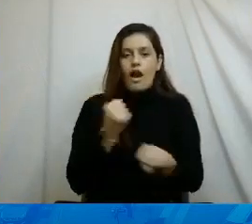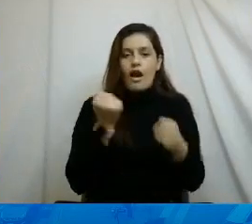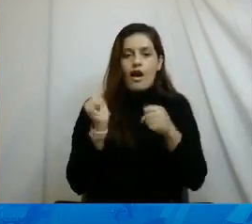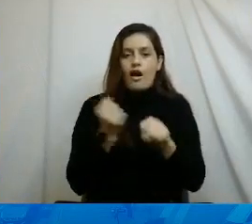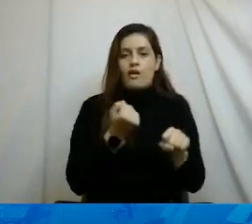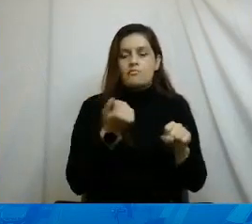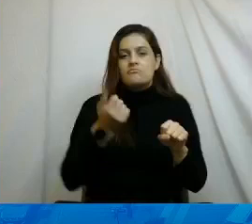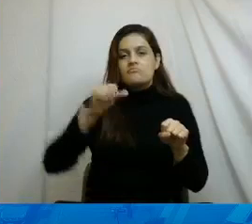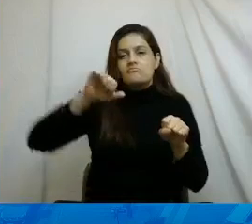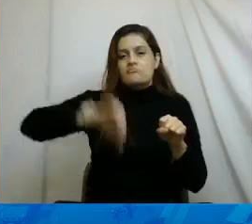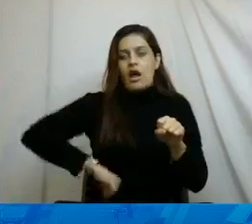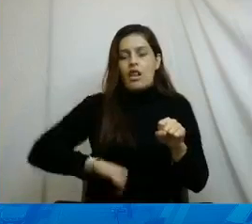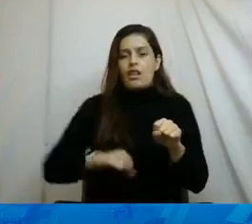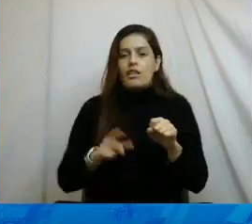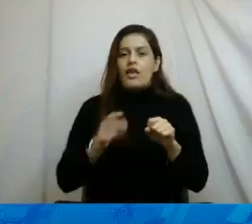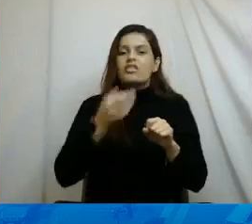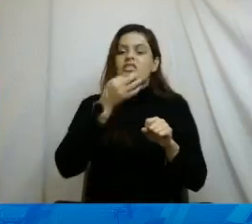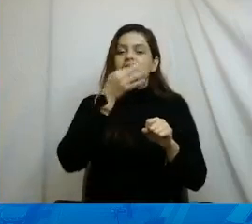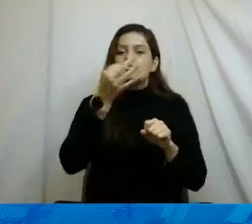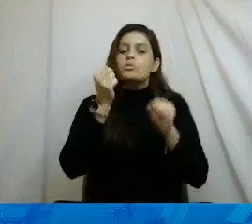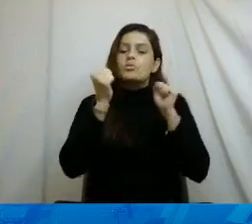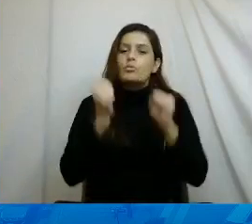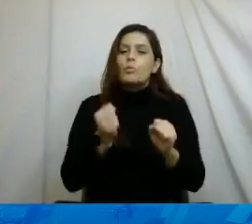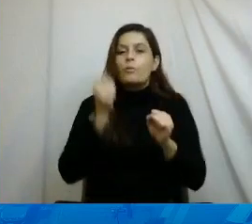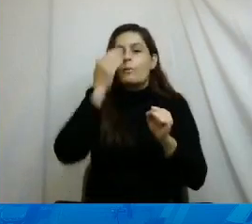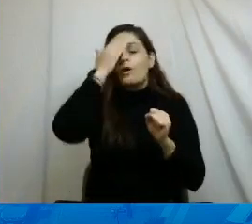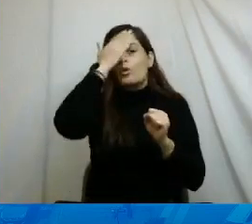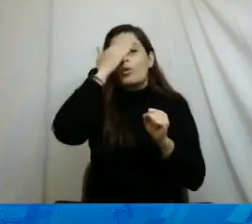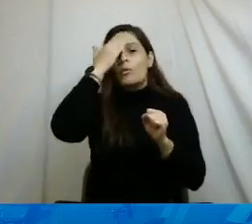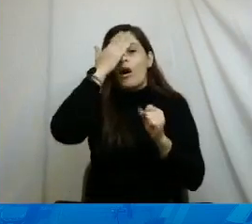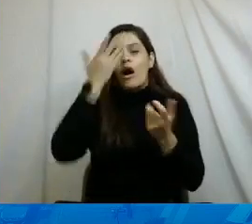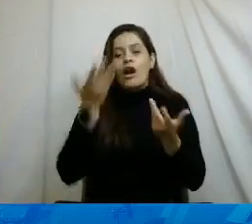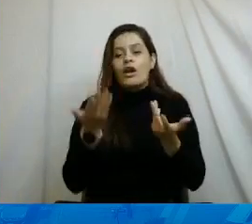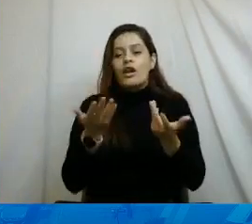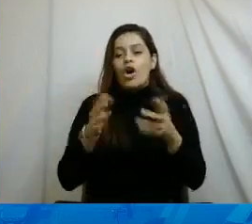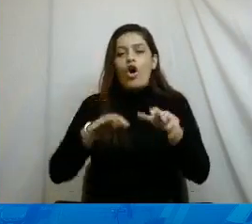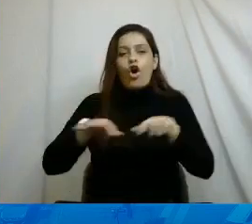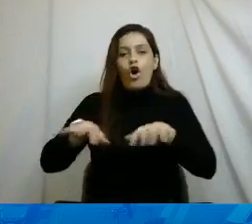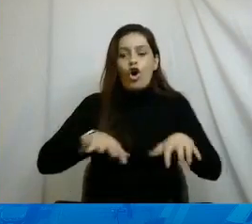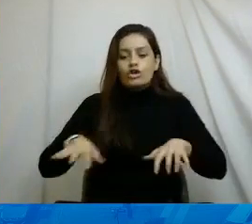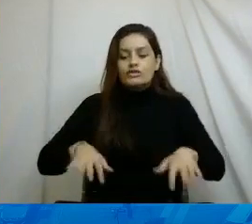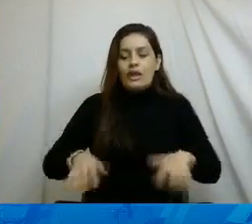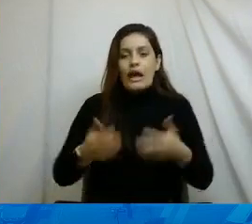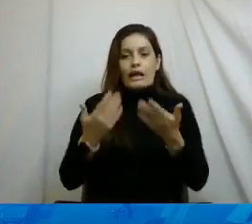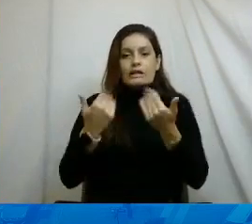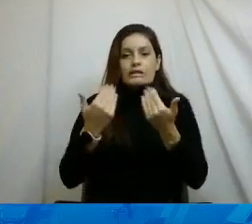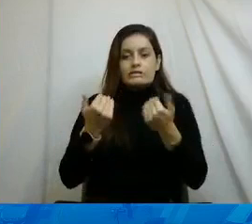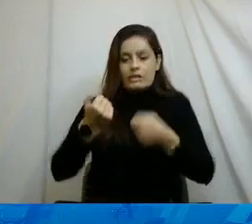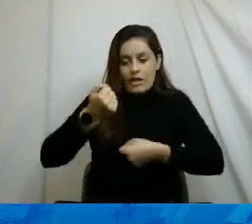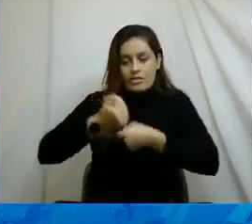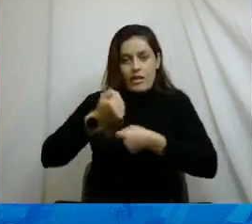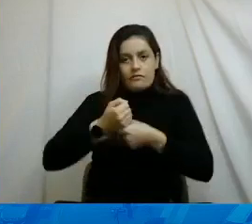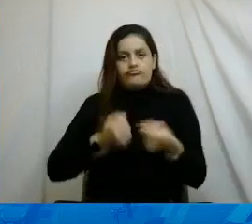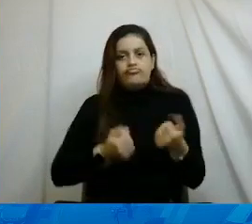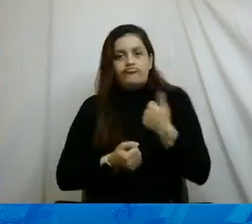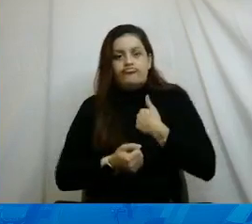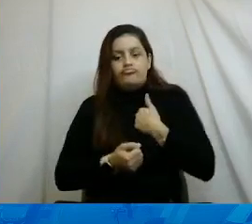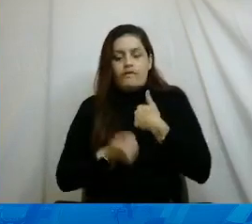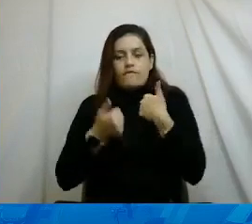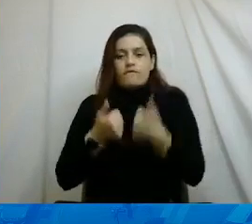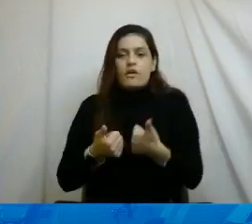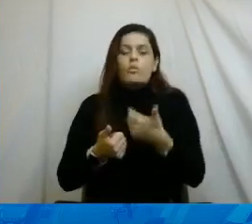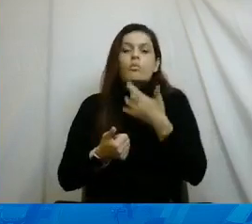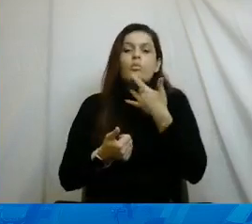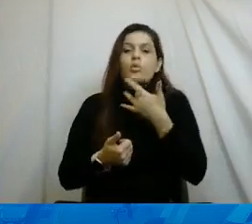piden, por favor, se puedan preocupar diariamente de los implementos necesarios para un trabajo adecuado. Ya que